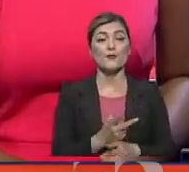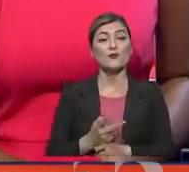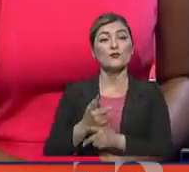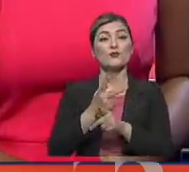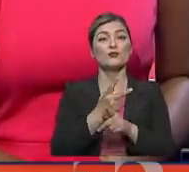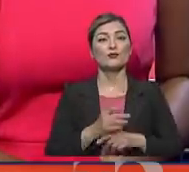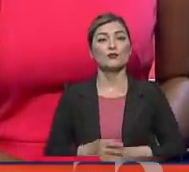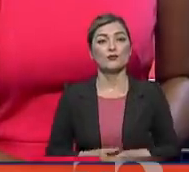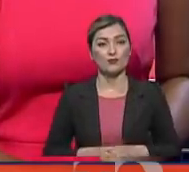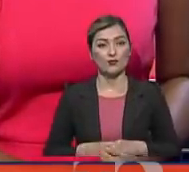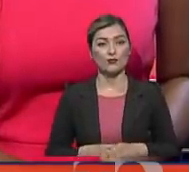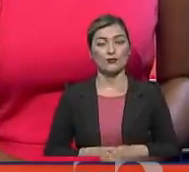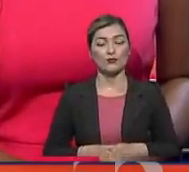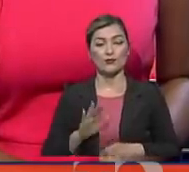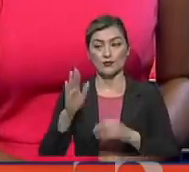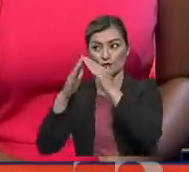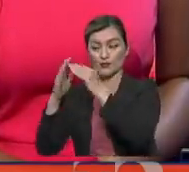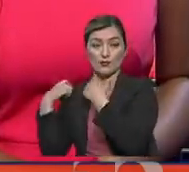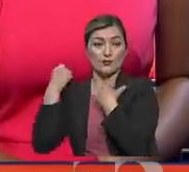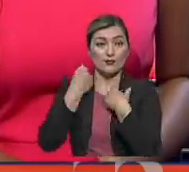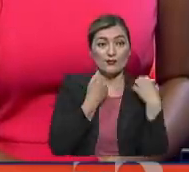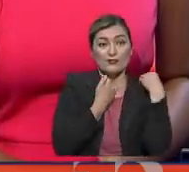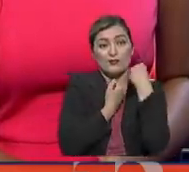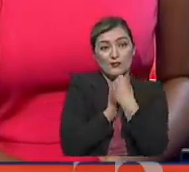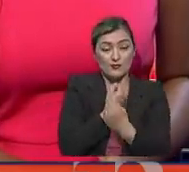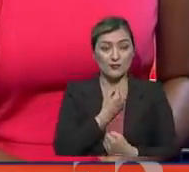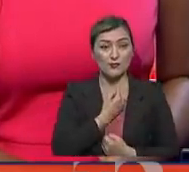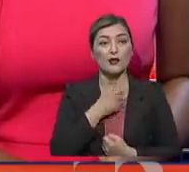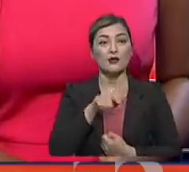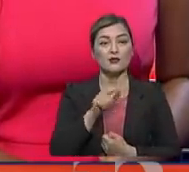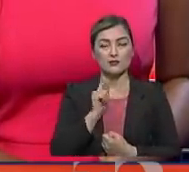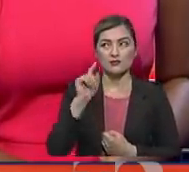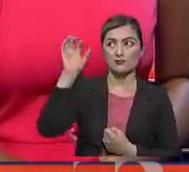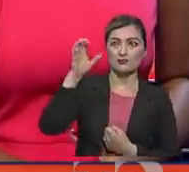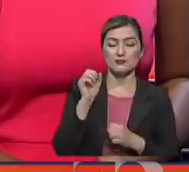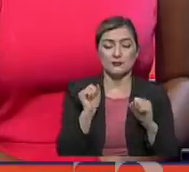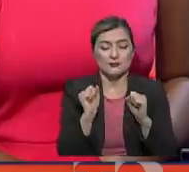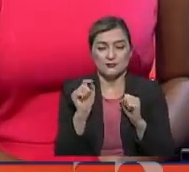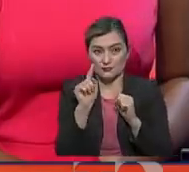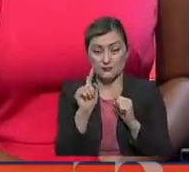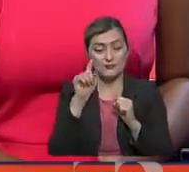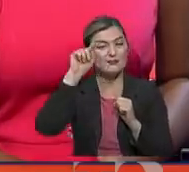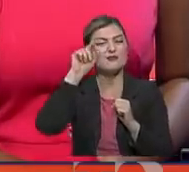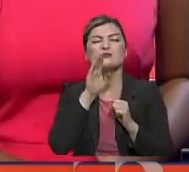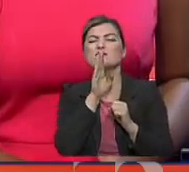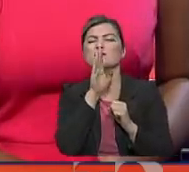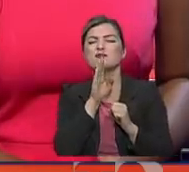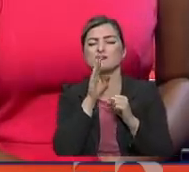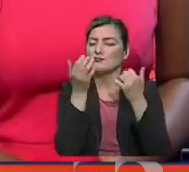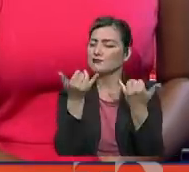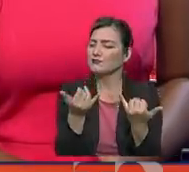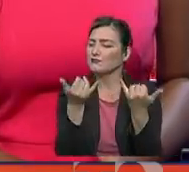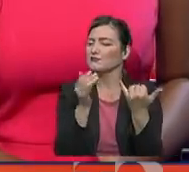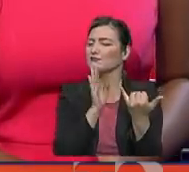precaución. Salga bien abrigado de su casa para que el mal tiempo no lo sorprenda. Por favor, recuerde que su mejor aliado también en esta